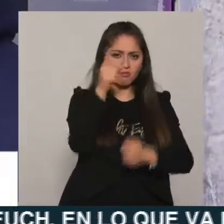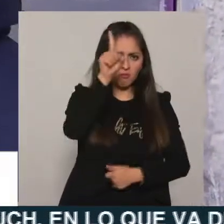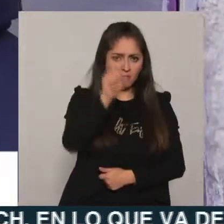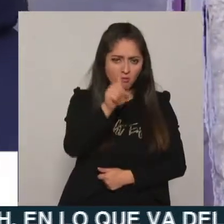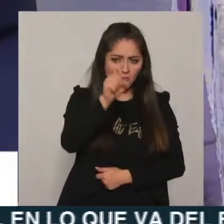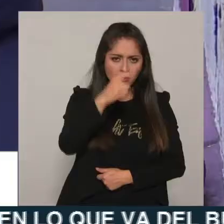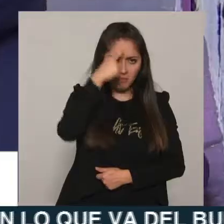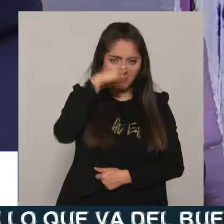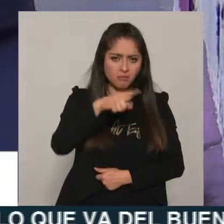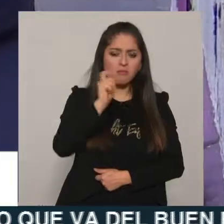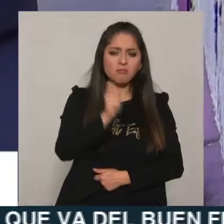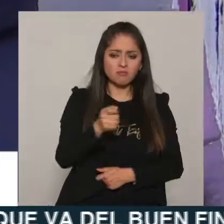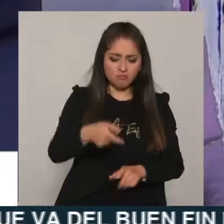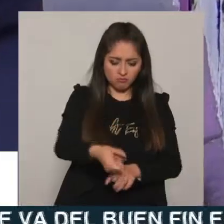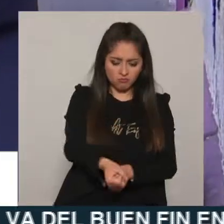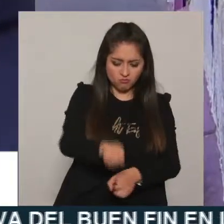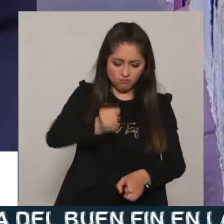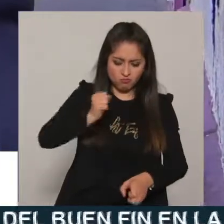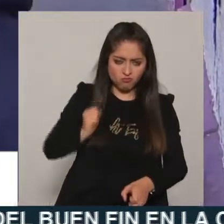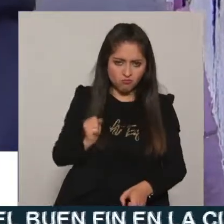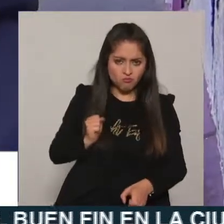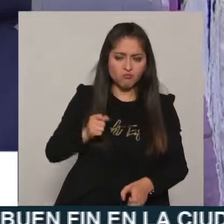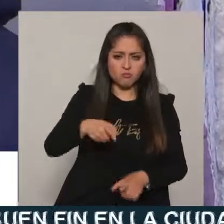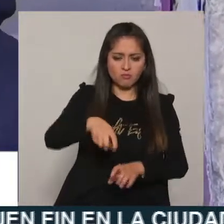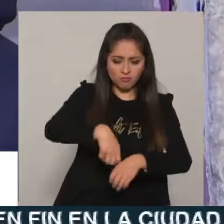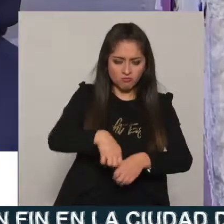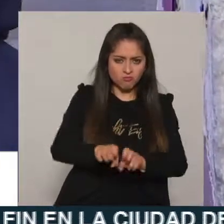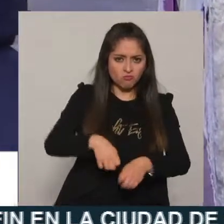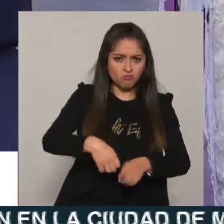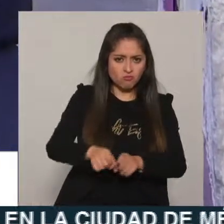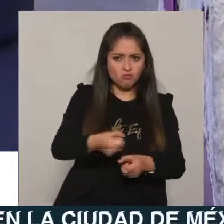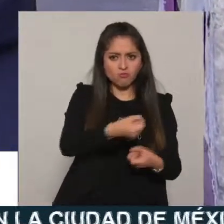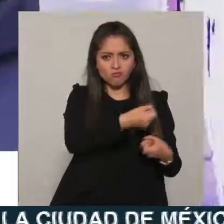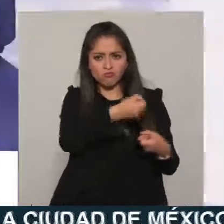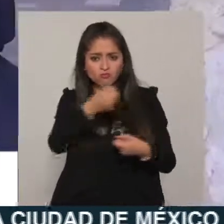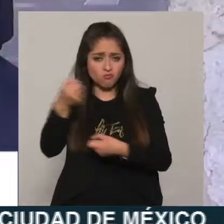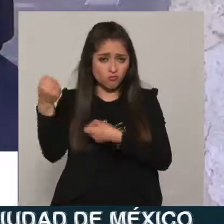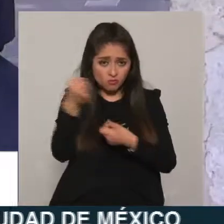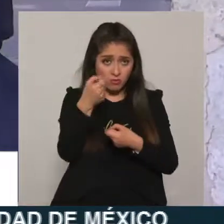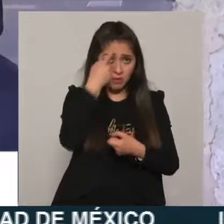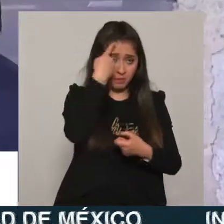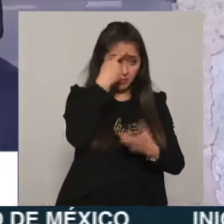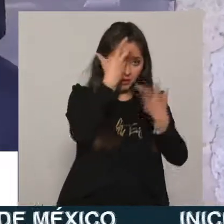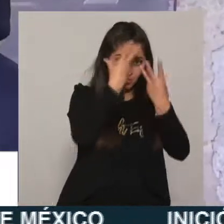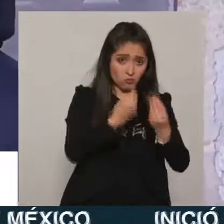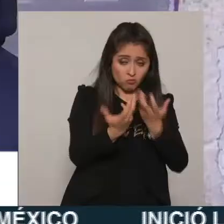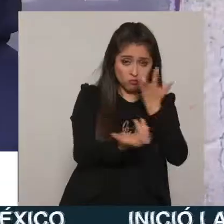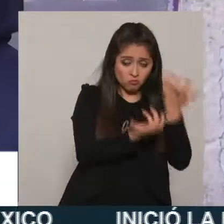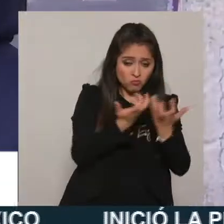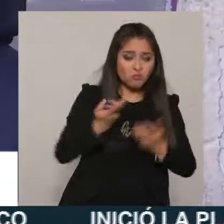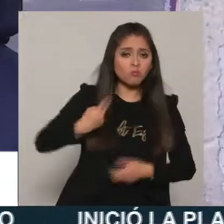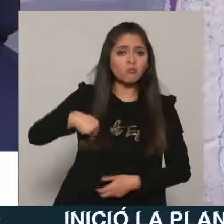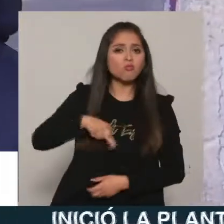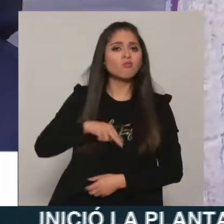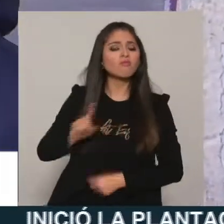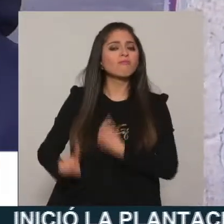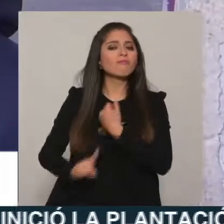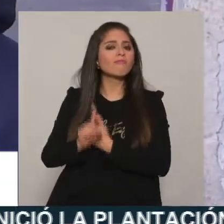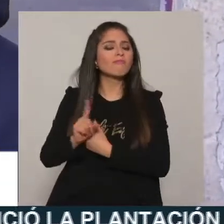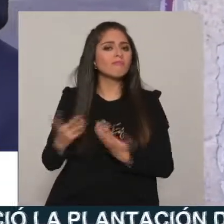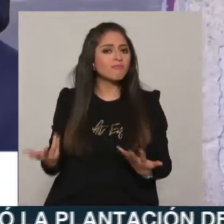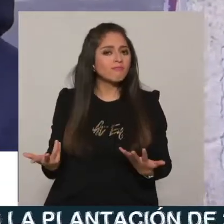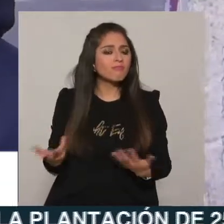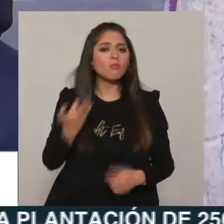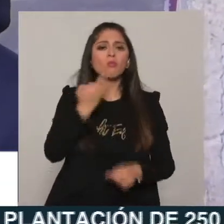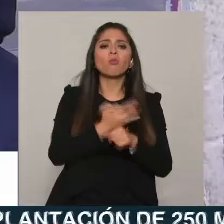incendio, abrieron la toma del agua, pero pasaron a perjudicar a nosotros. Y hemos preguntado que esto va para largo,